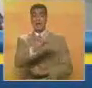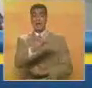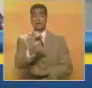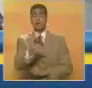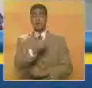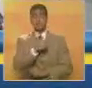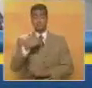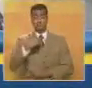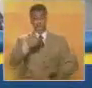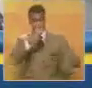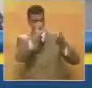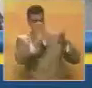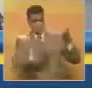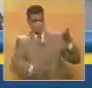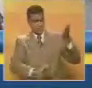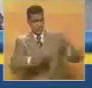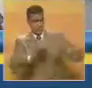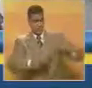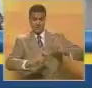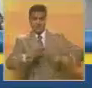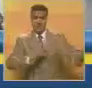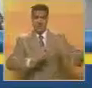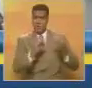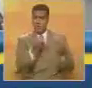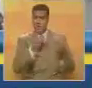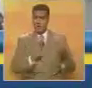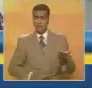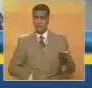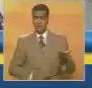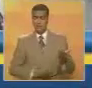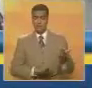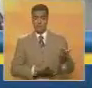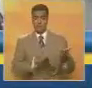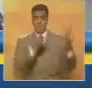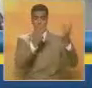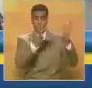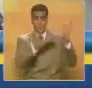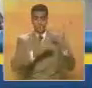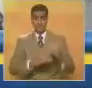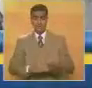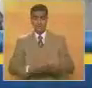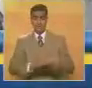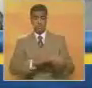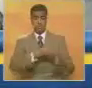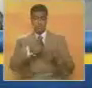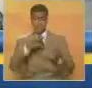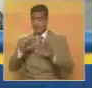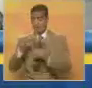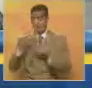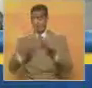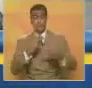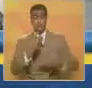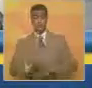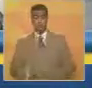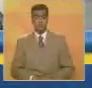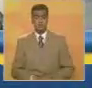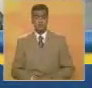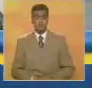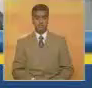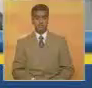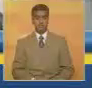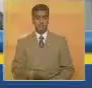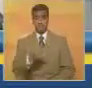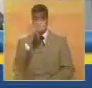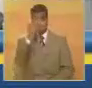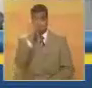vamos a estudiar o a explorar cómo están los niveles de abastecimiento, los niveles de variedad, que repito, la variedad ha sido olvidada.